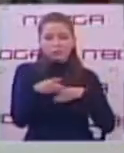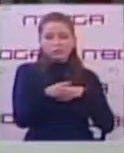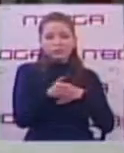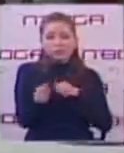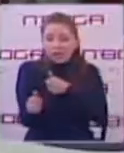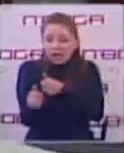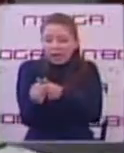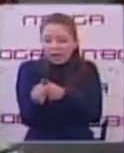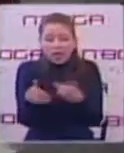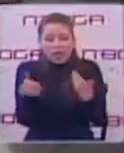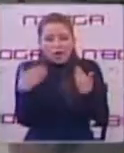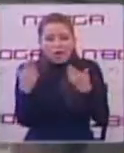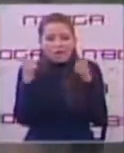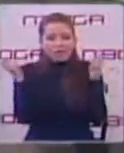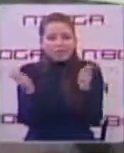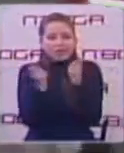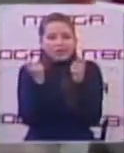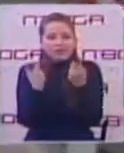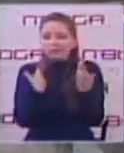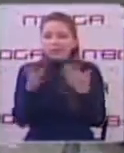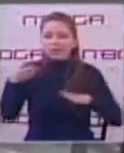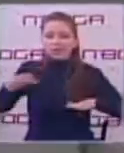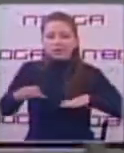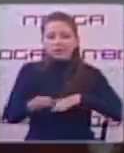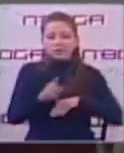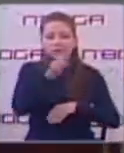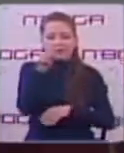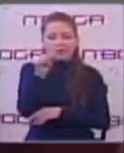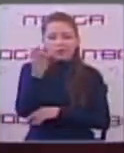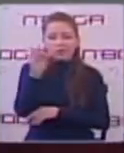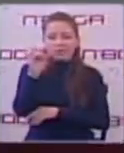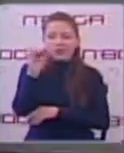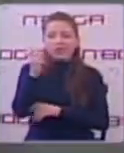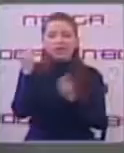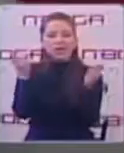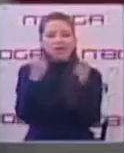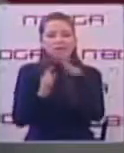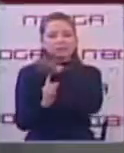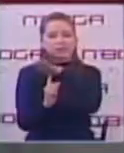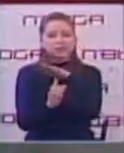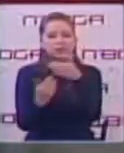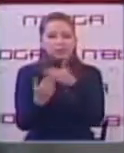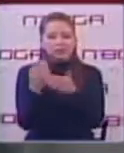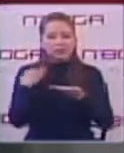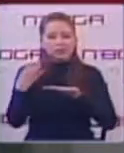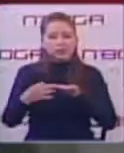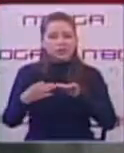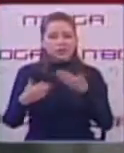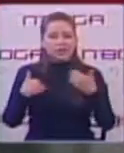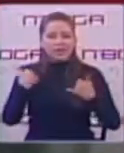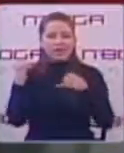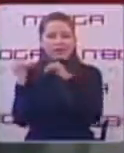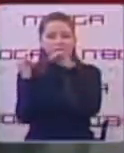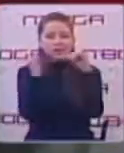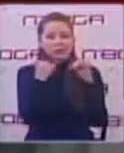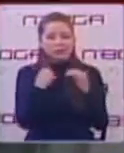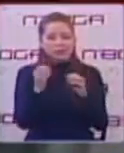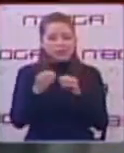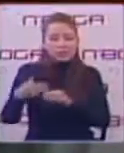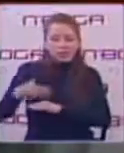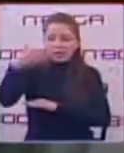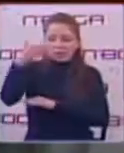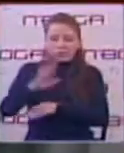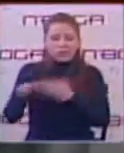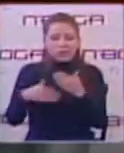marco de las fiestas de Guayaquil, en cambio, se inauguró Safari Park, que es una nueva zona de entretenimiento en la que se divertirán grandes y